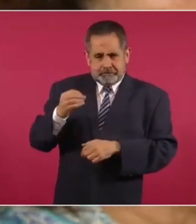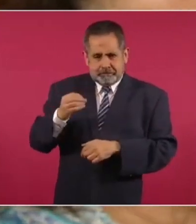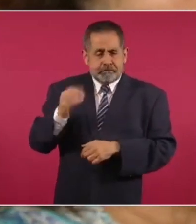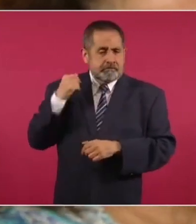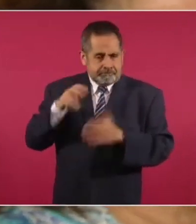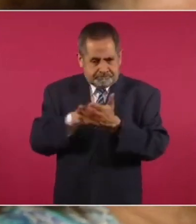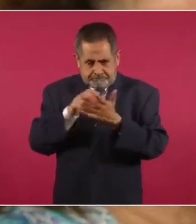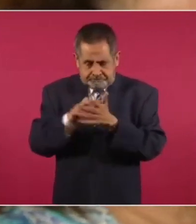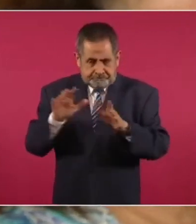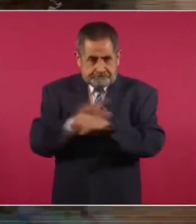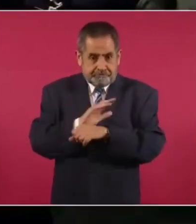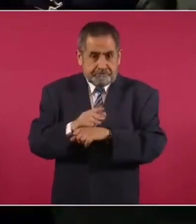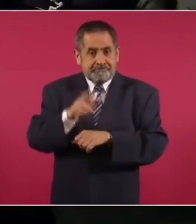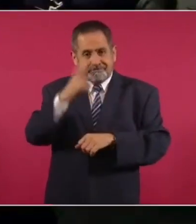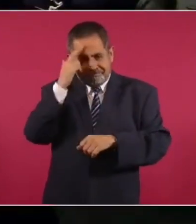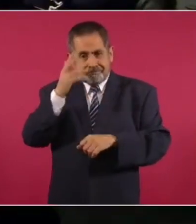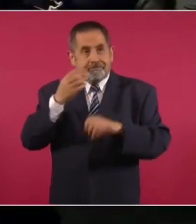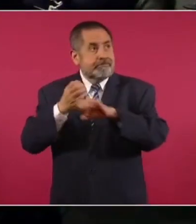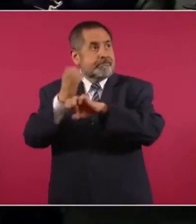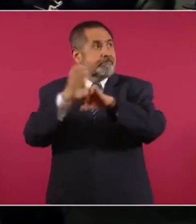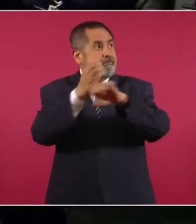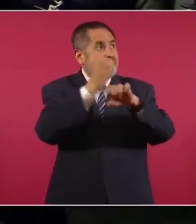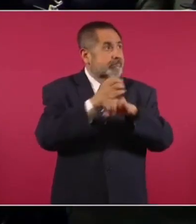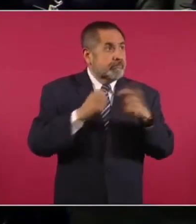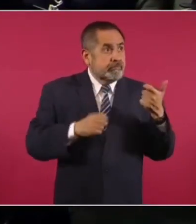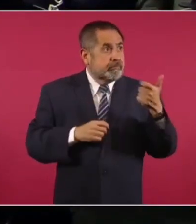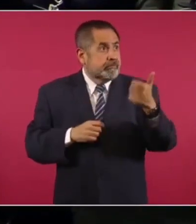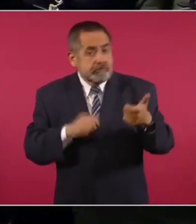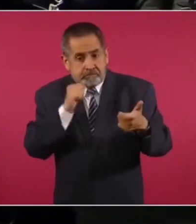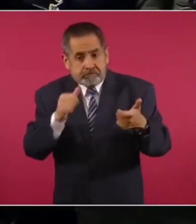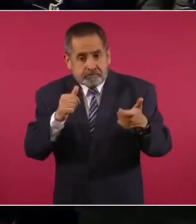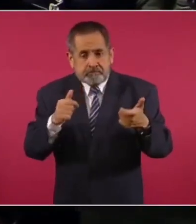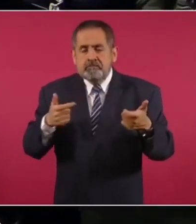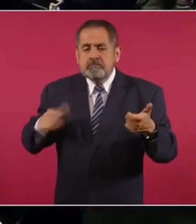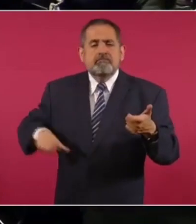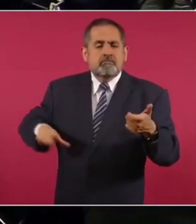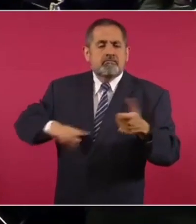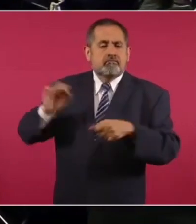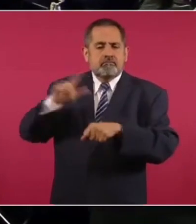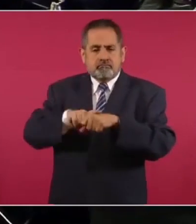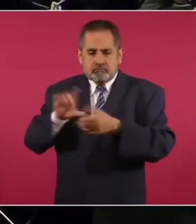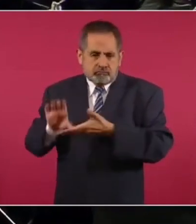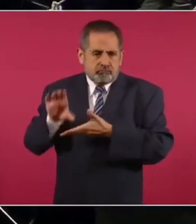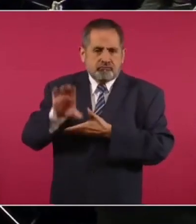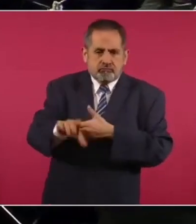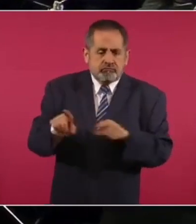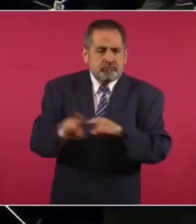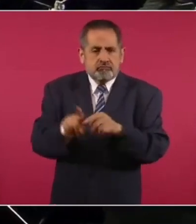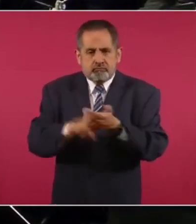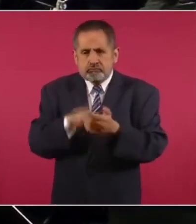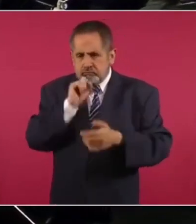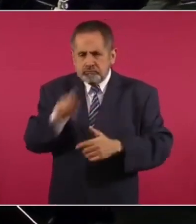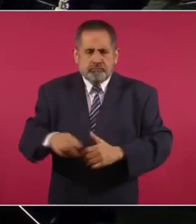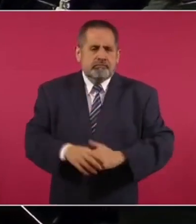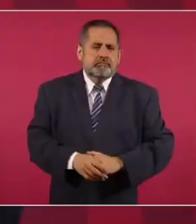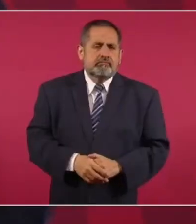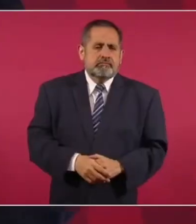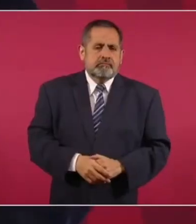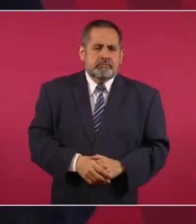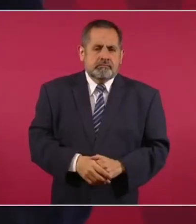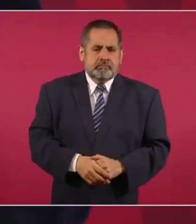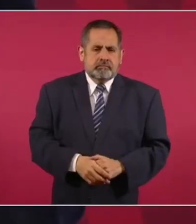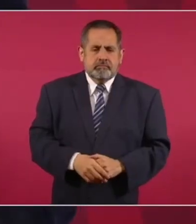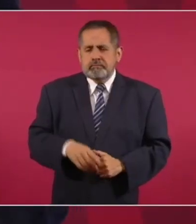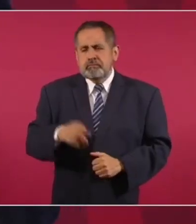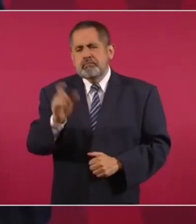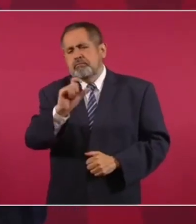posible que todo lo que las entidades no cubran se pueda usar desde el gobierno federal para el mismo tema. Sí, no hay problema. ¿Cuándo